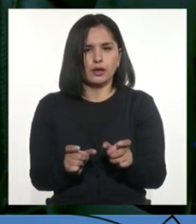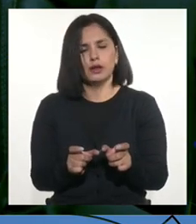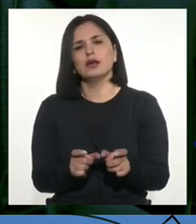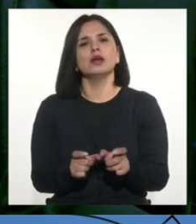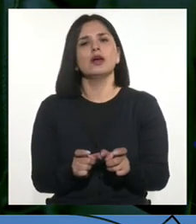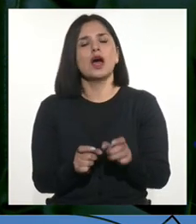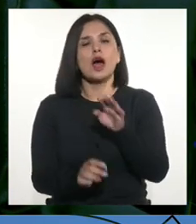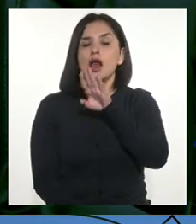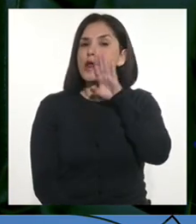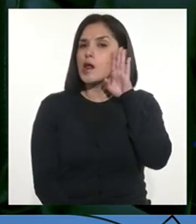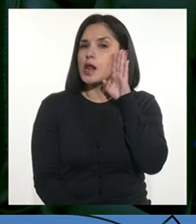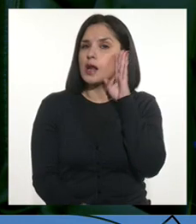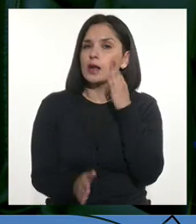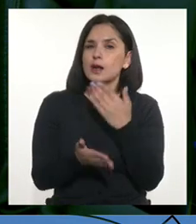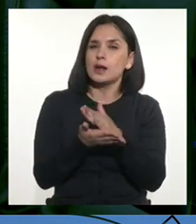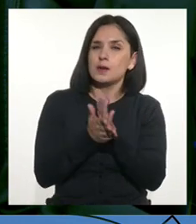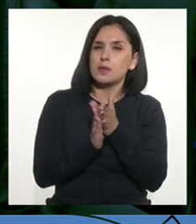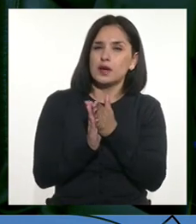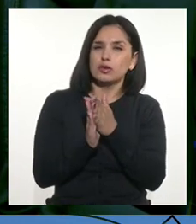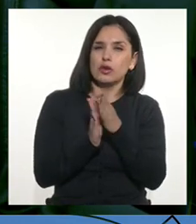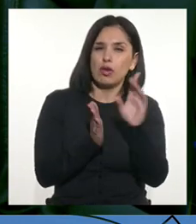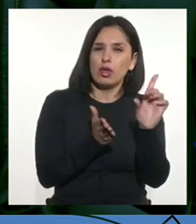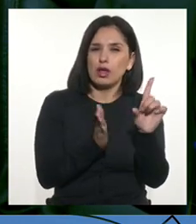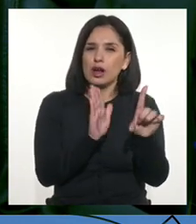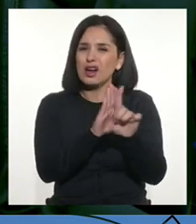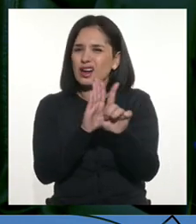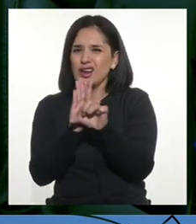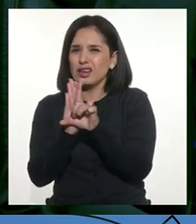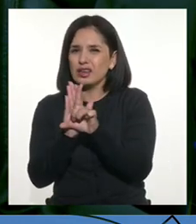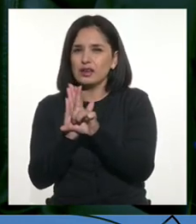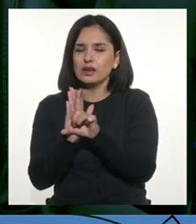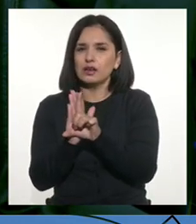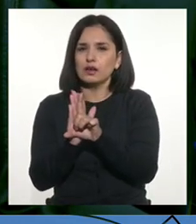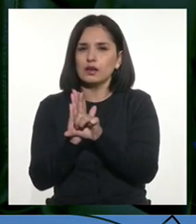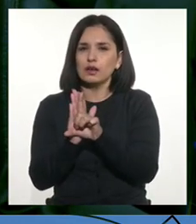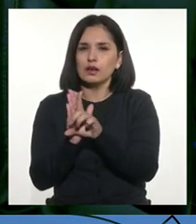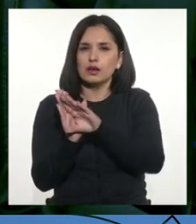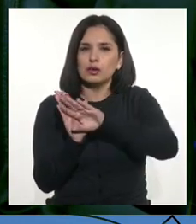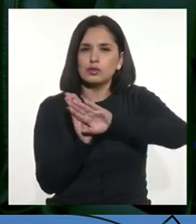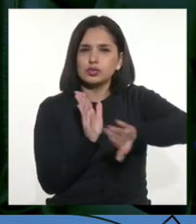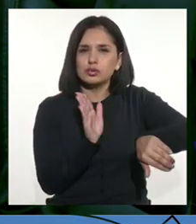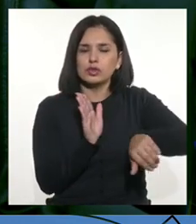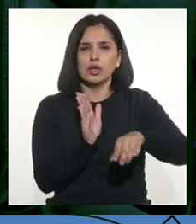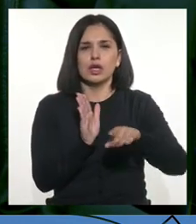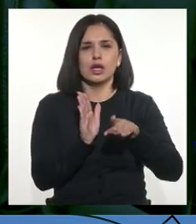a limpiar el ordenamiento jurídico de normas corregir